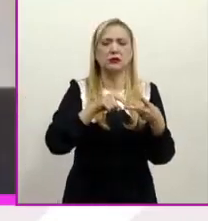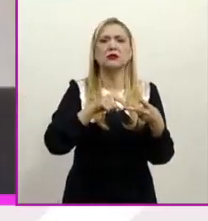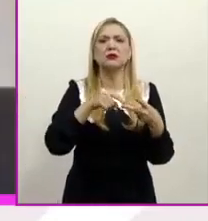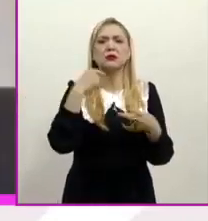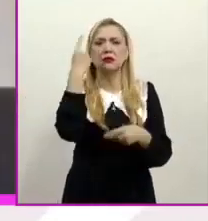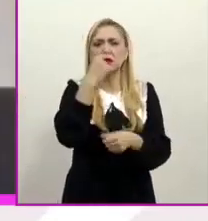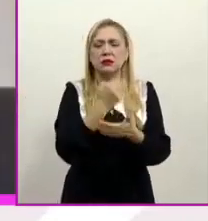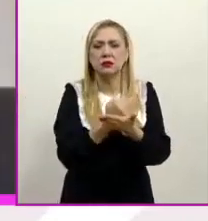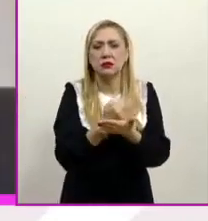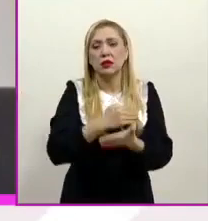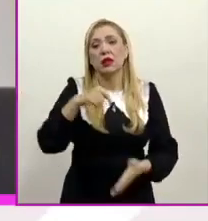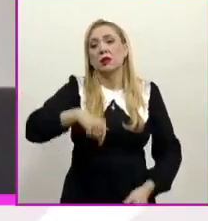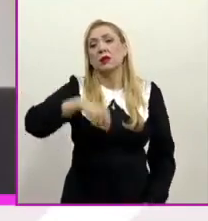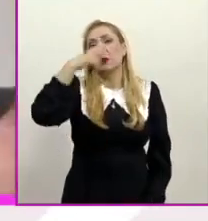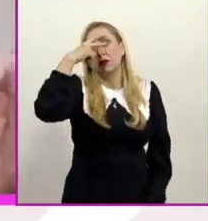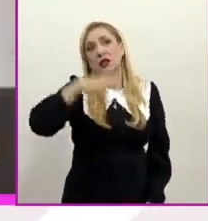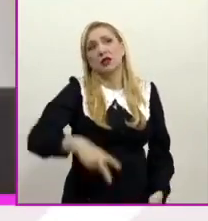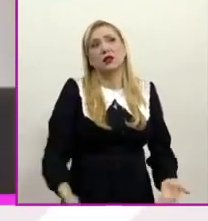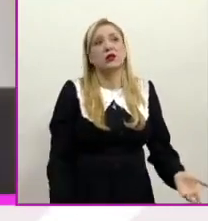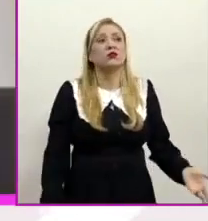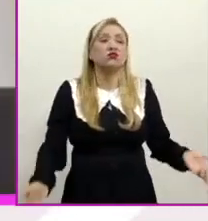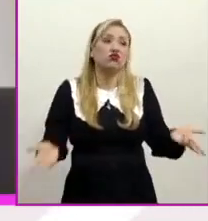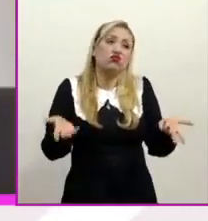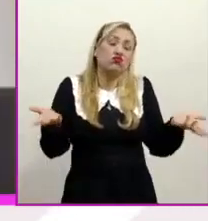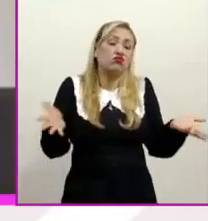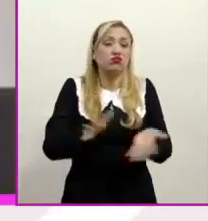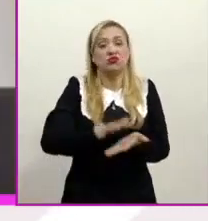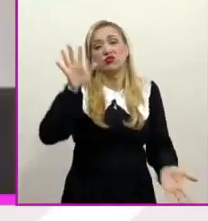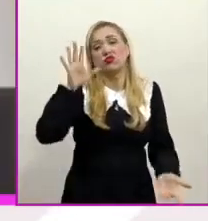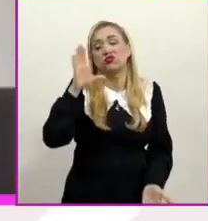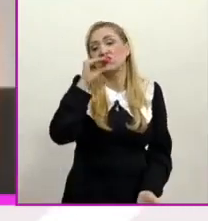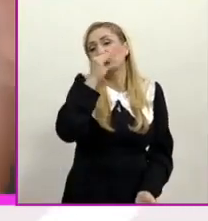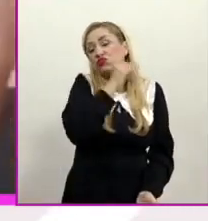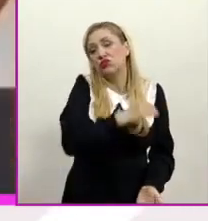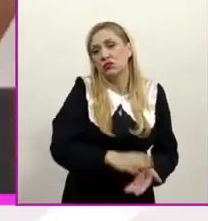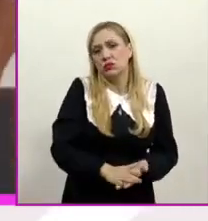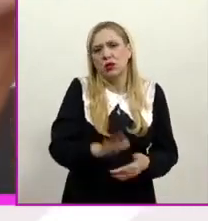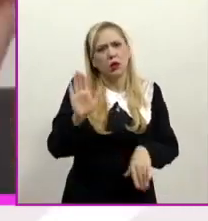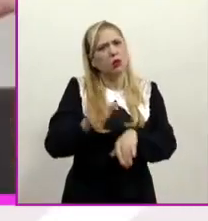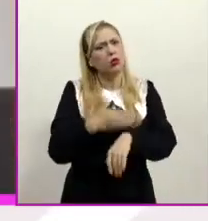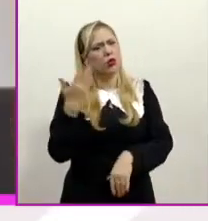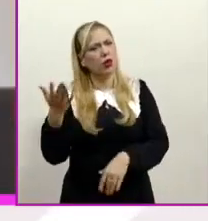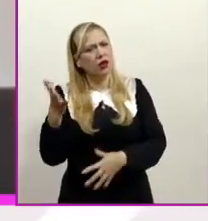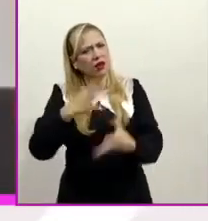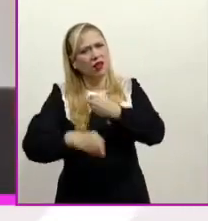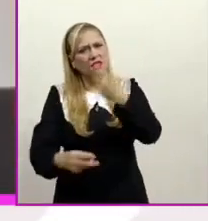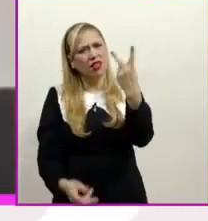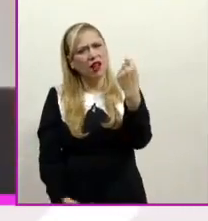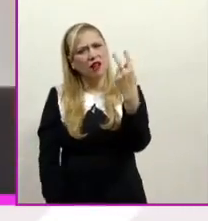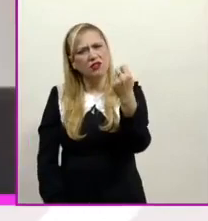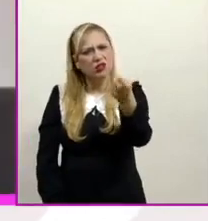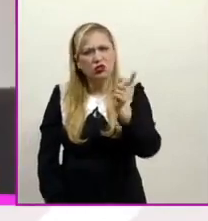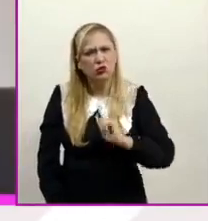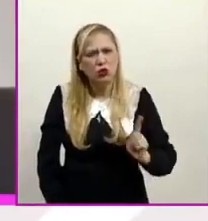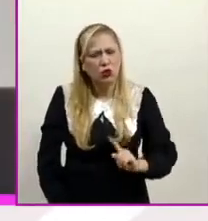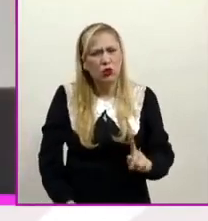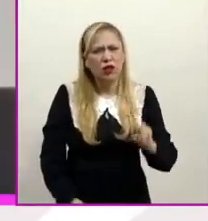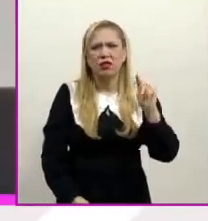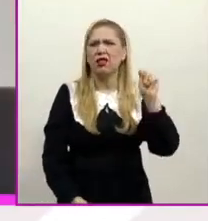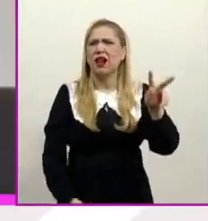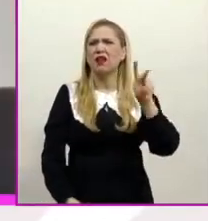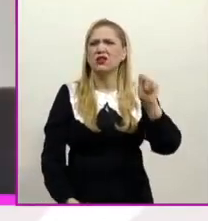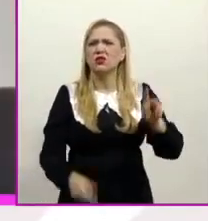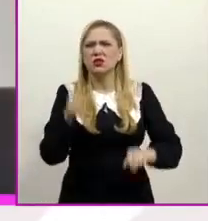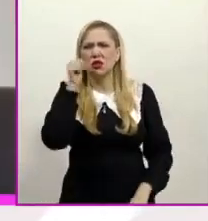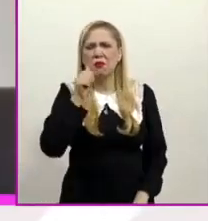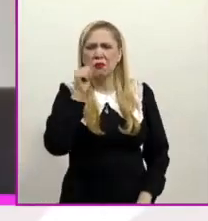un país de mayoría prieta, ajá, ¿y por qué la televisión no es igual? ¿No? ¿Por qué lo visible no